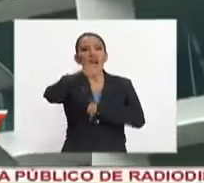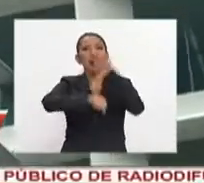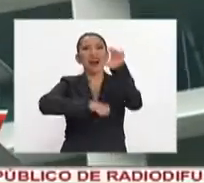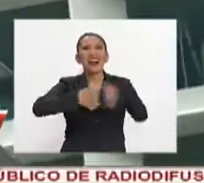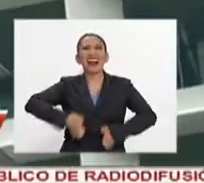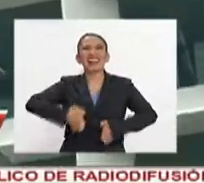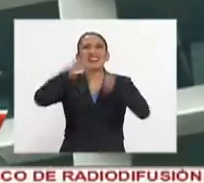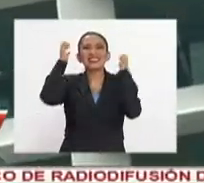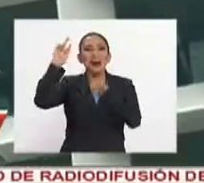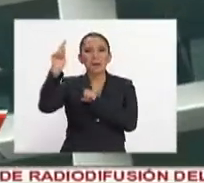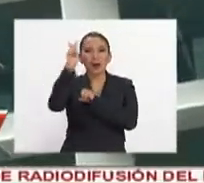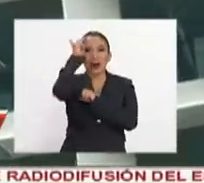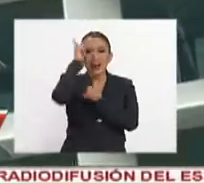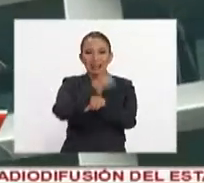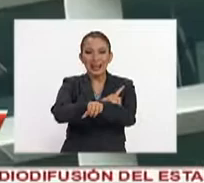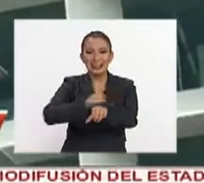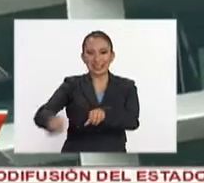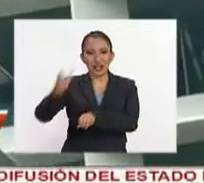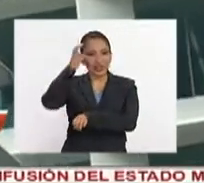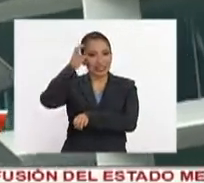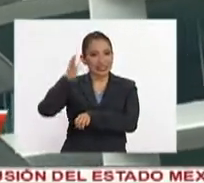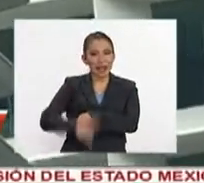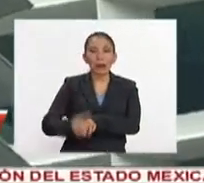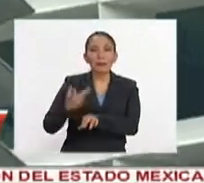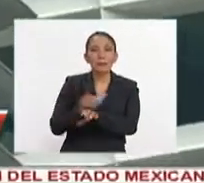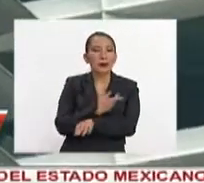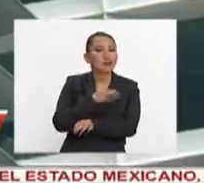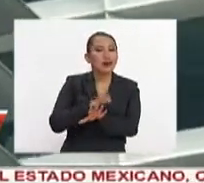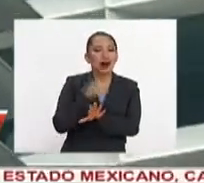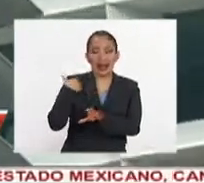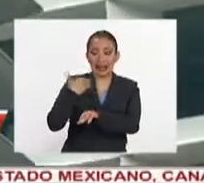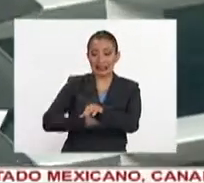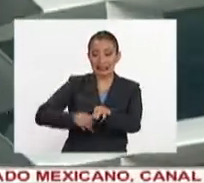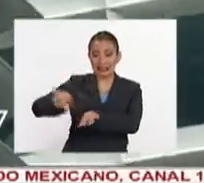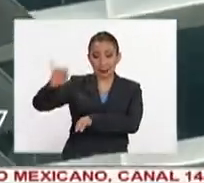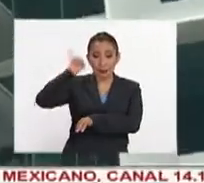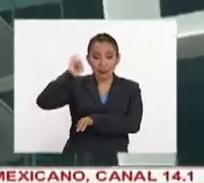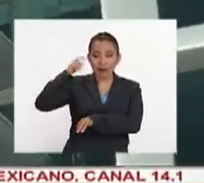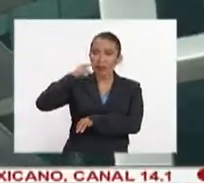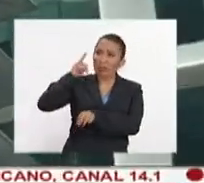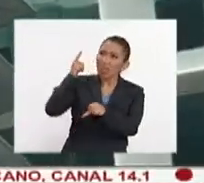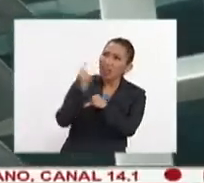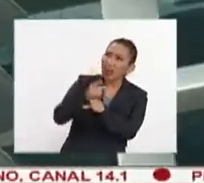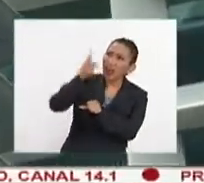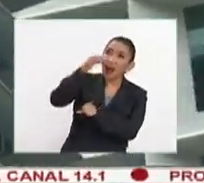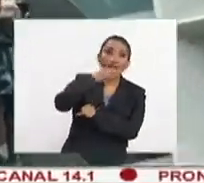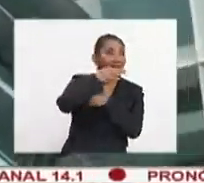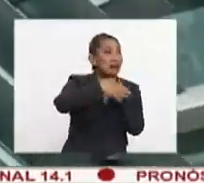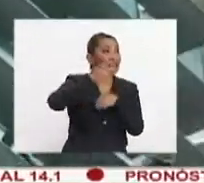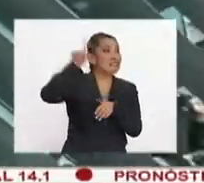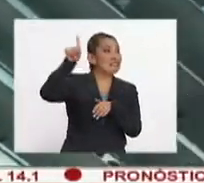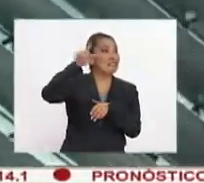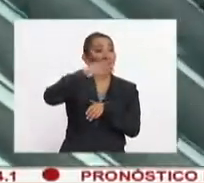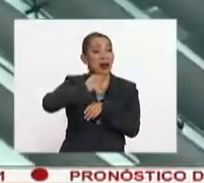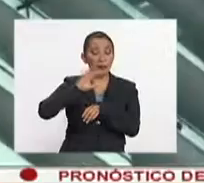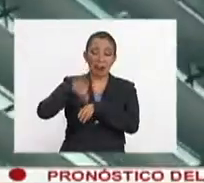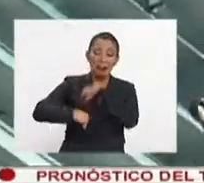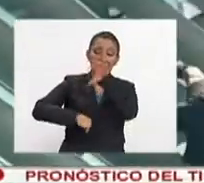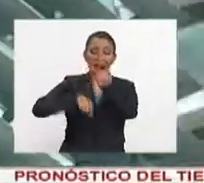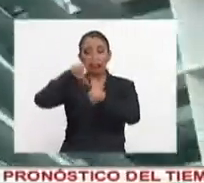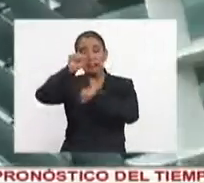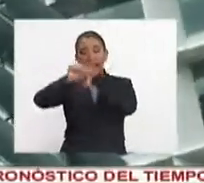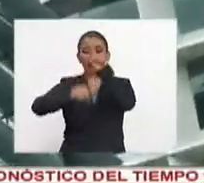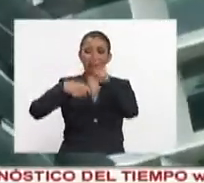un edificio en Polanco en la delegación Miguel Hidalgo. Los hechos ocurrieron la tarde del jueves cuando las autoridades fueron alertadas sobre un hombre que